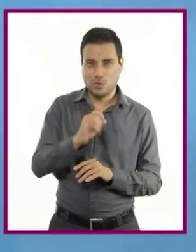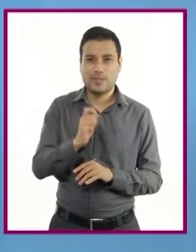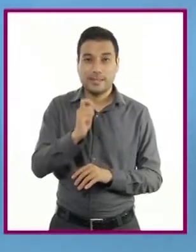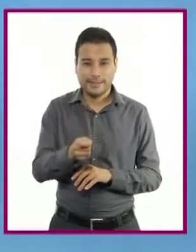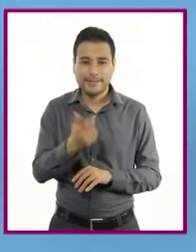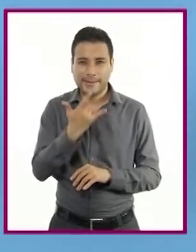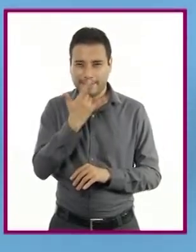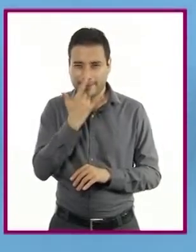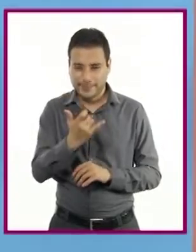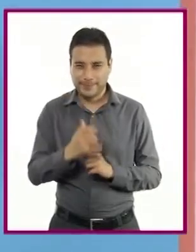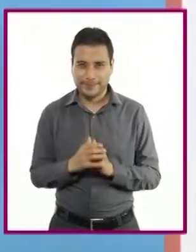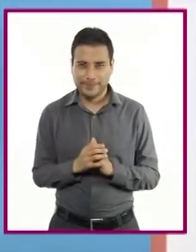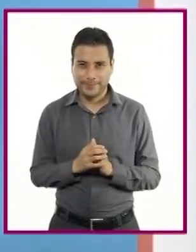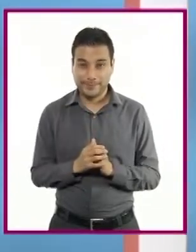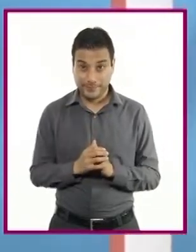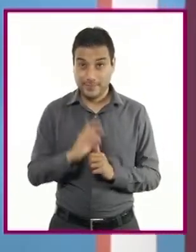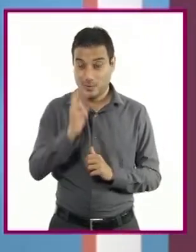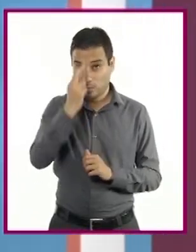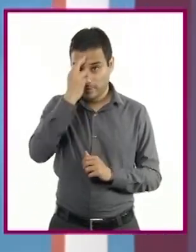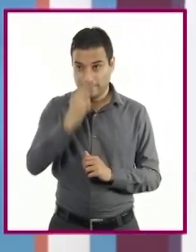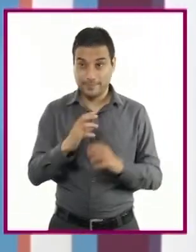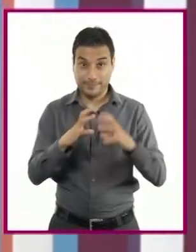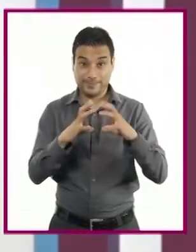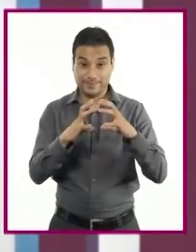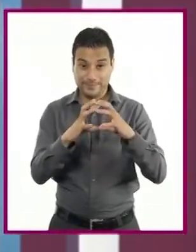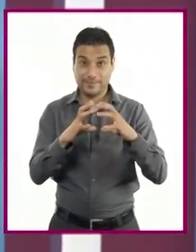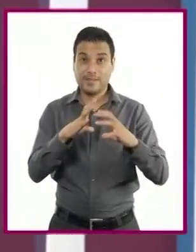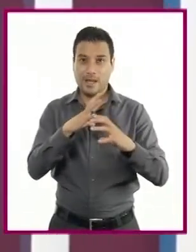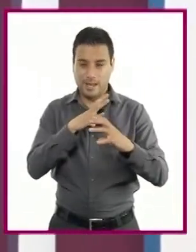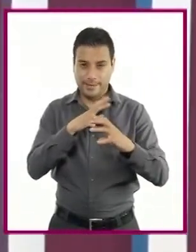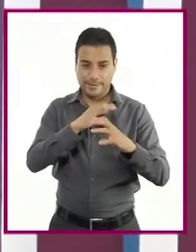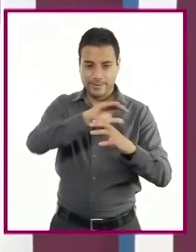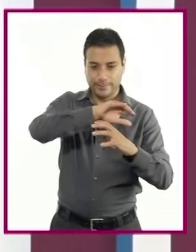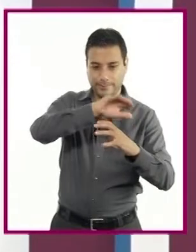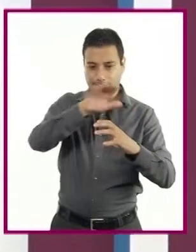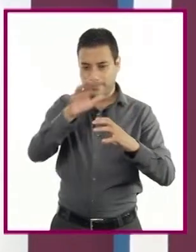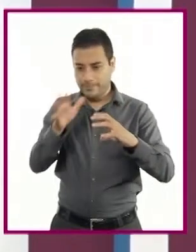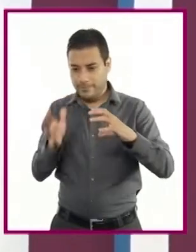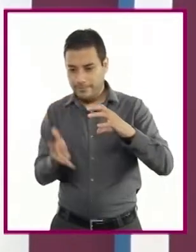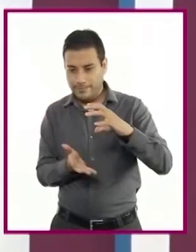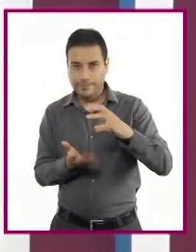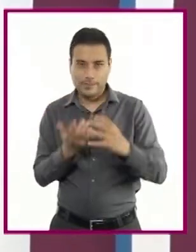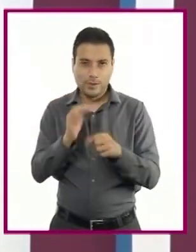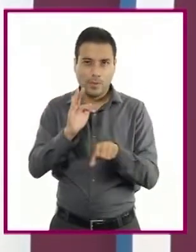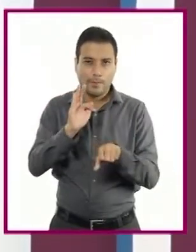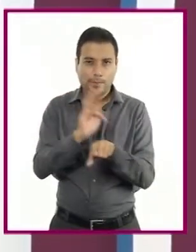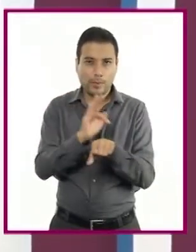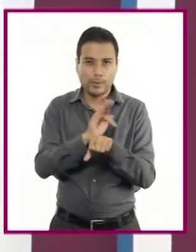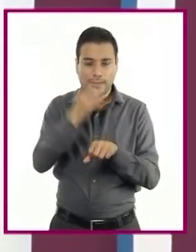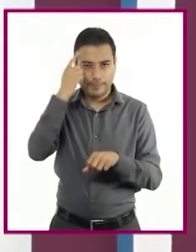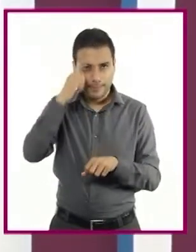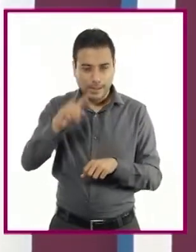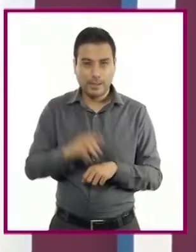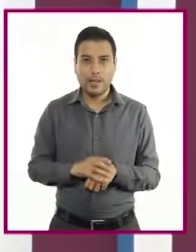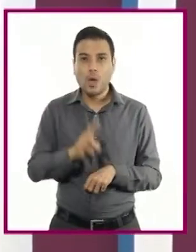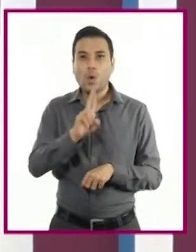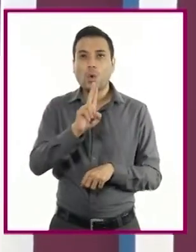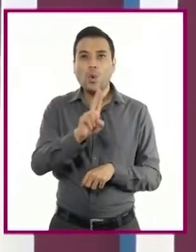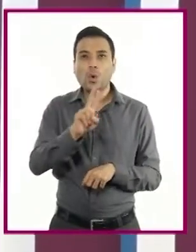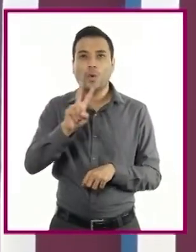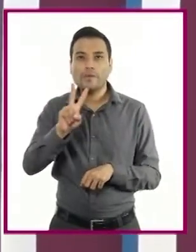la capa de ozono es la capa de la estratosfera que recubre la Tierra y la protege de la radiación ultravioleta,